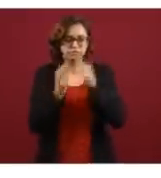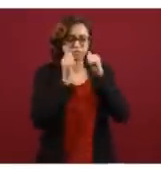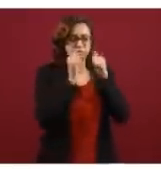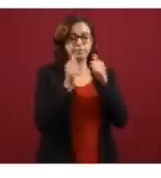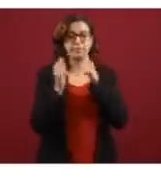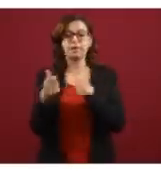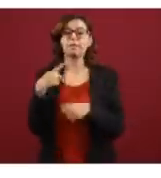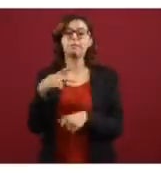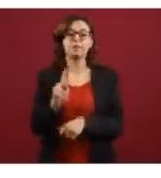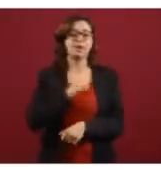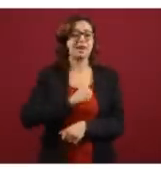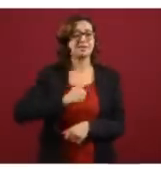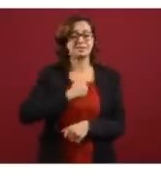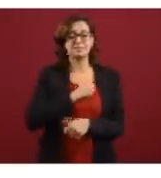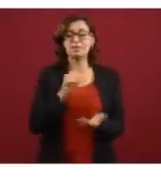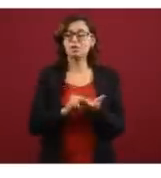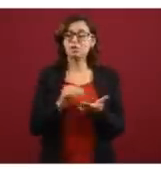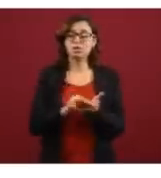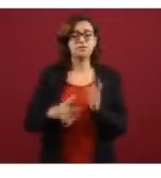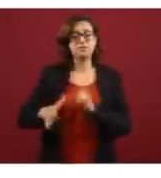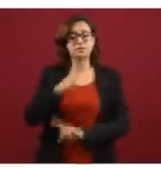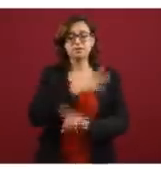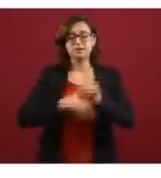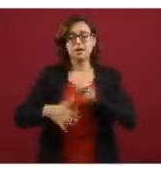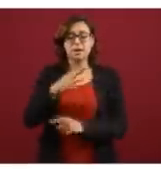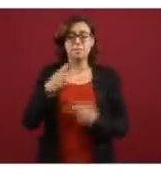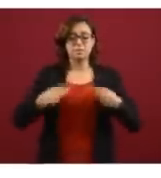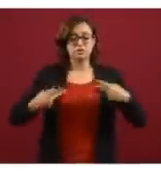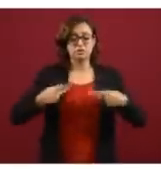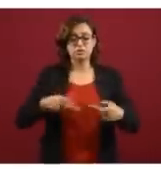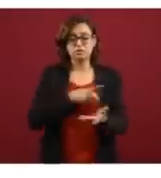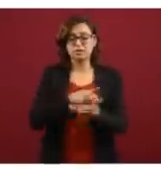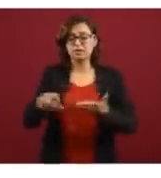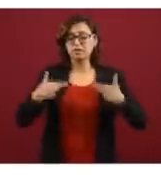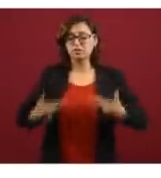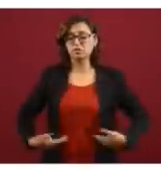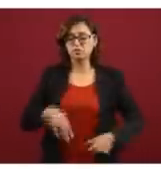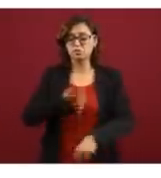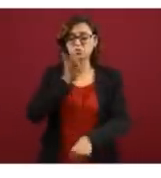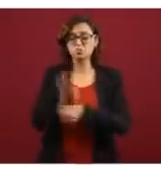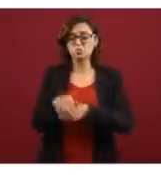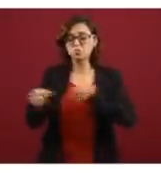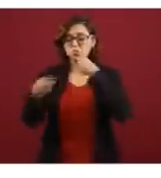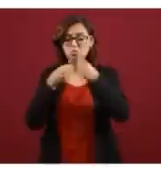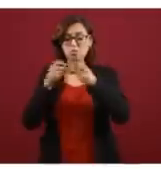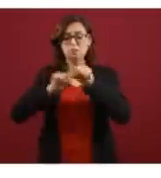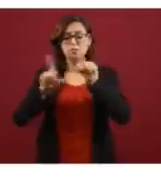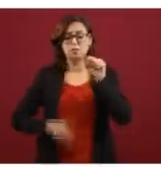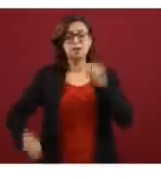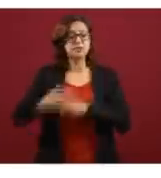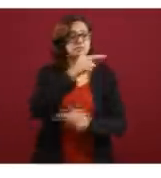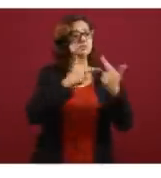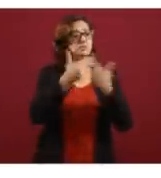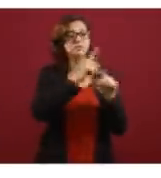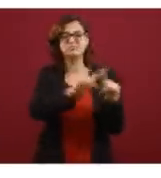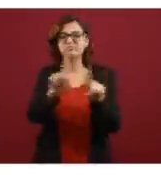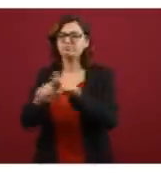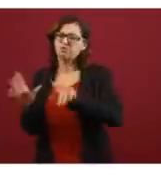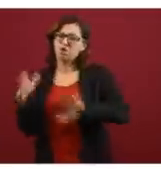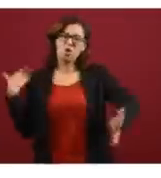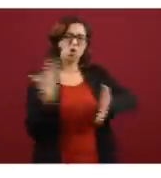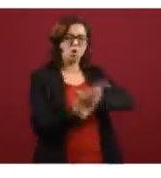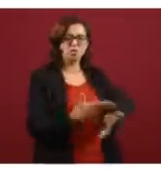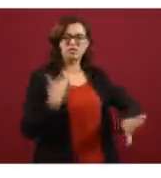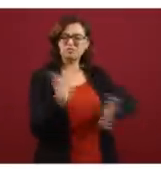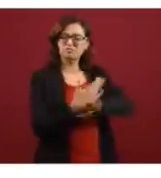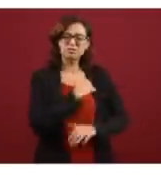de agresión y de intolerancia contra los defensores de derechos humanos y los periodistas en muchas regiones del país, en donde solamente este